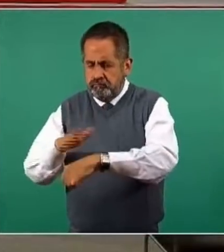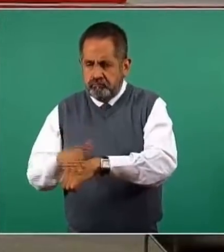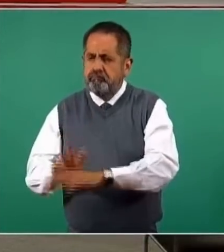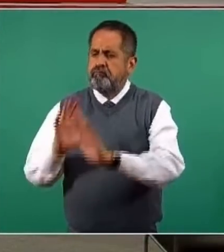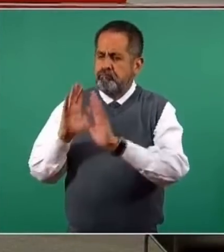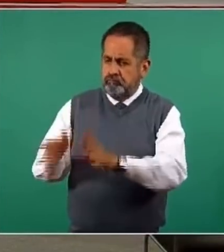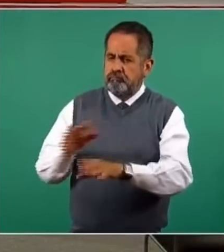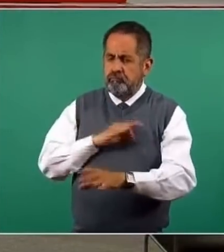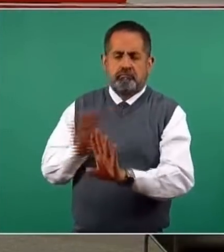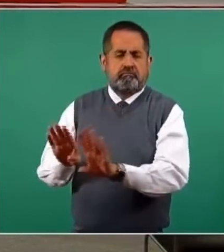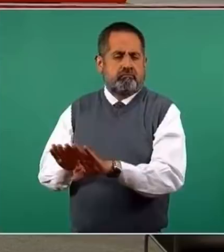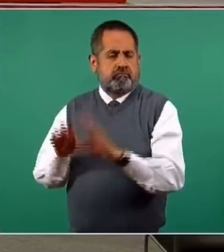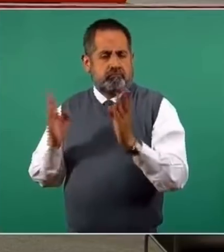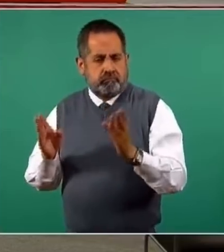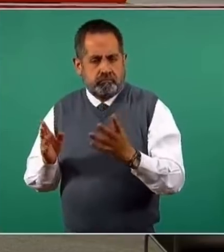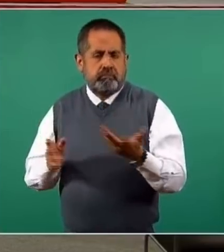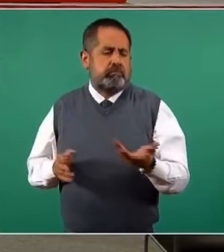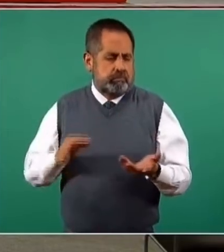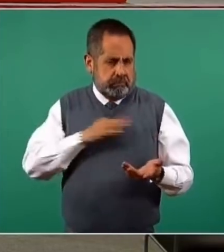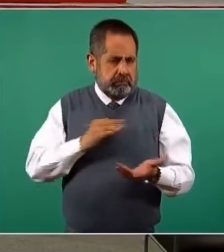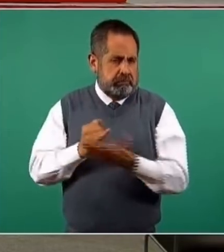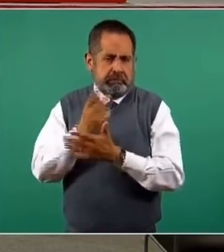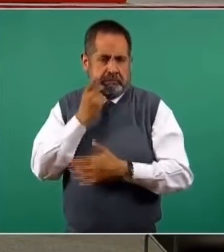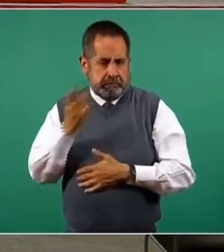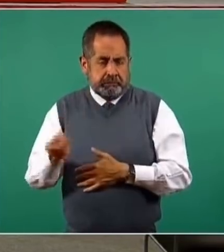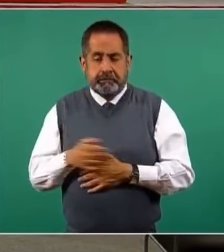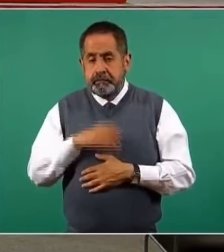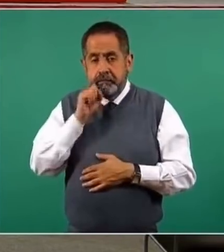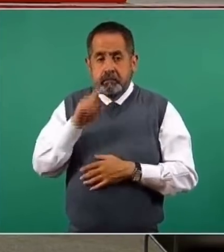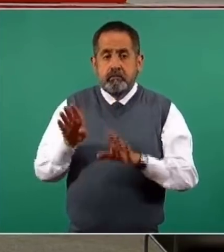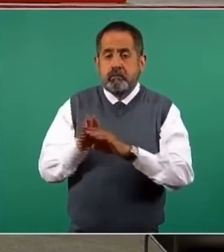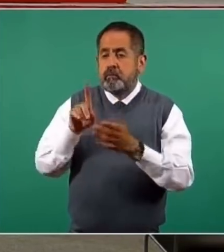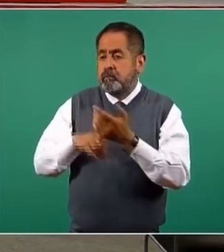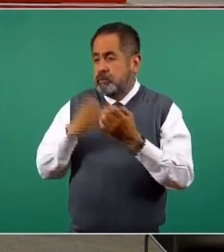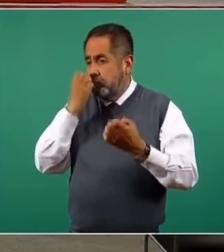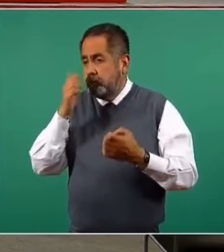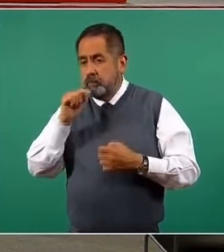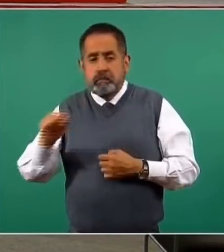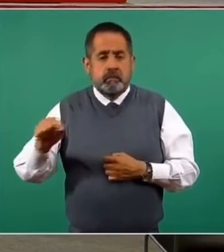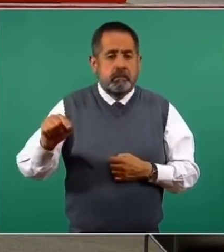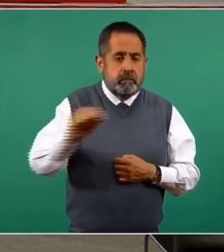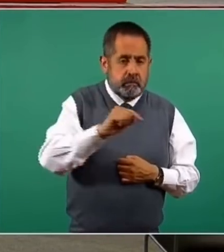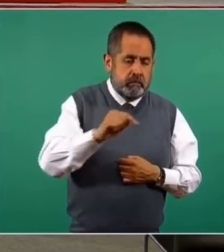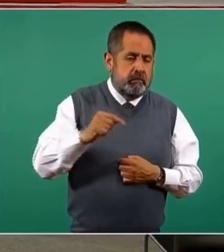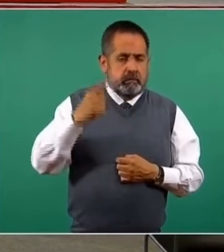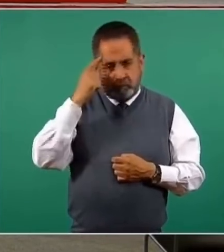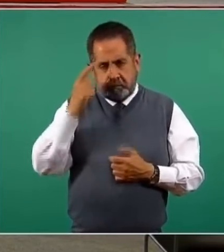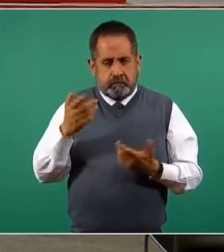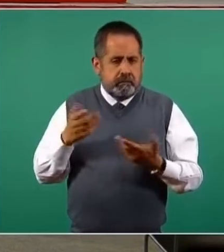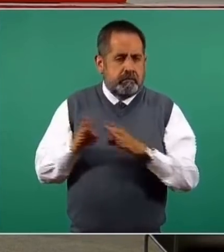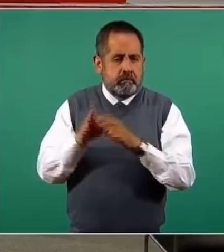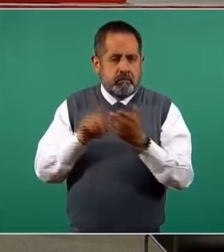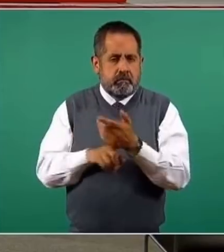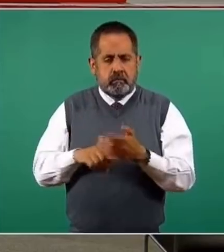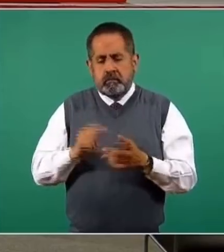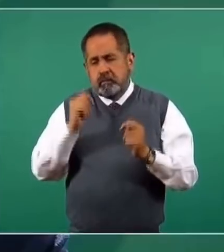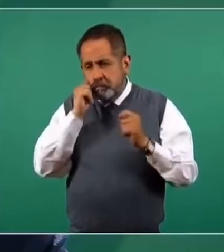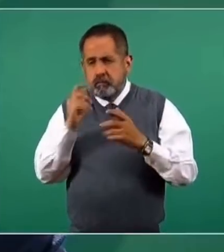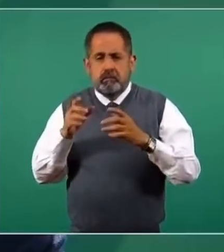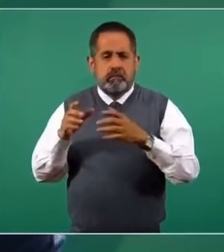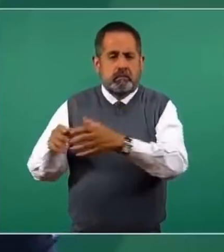manera debe abrirse y en qué condiciones se debe permanecer las escuelas abiertas, independientemente de que se trate de